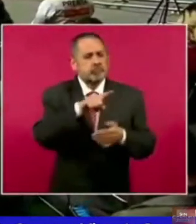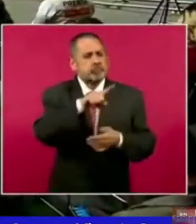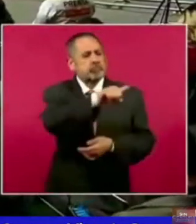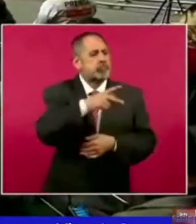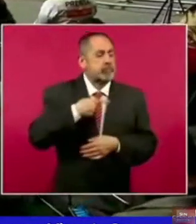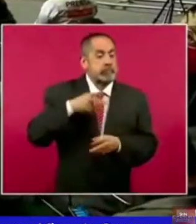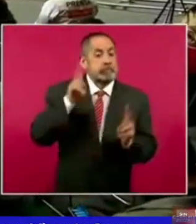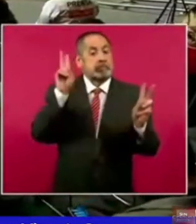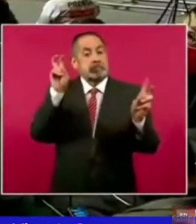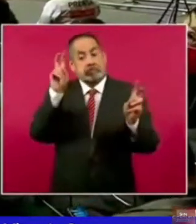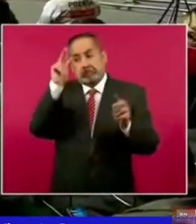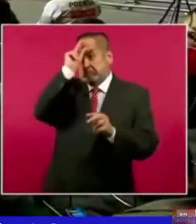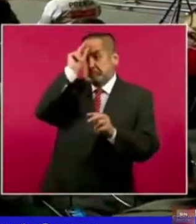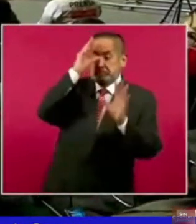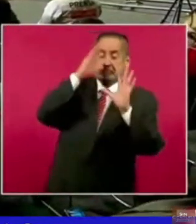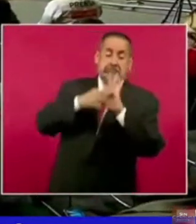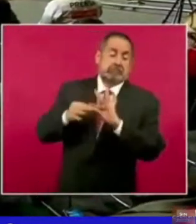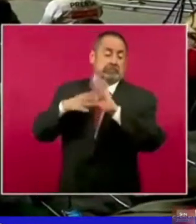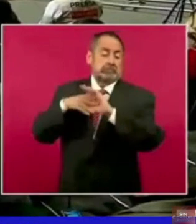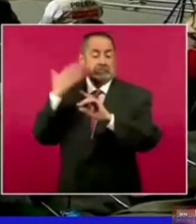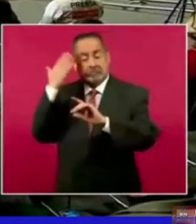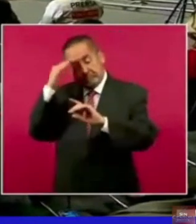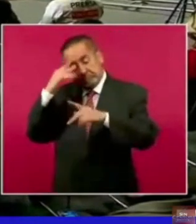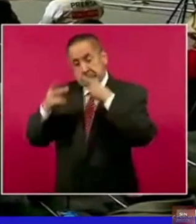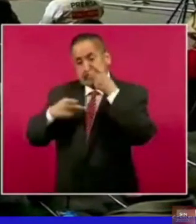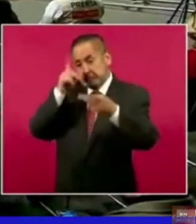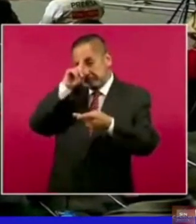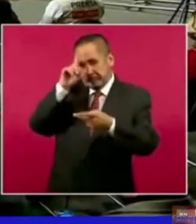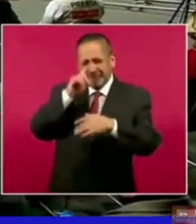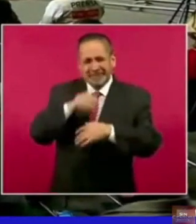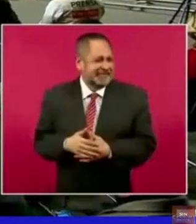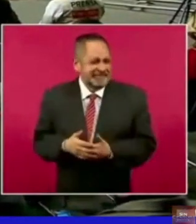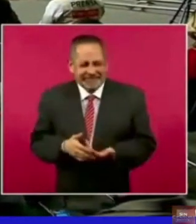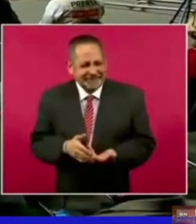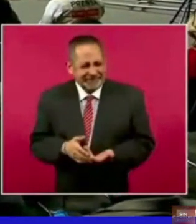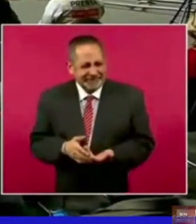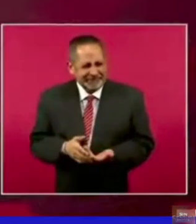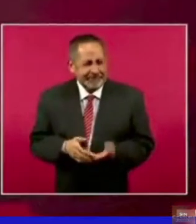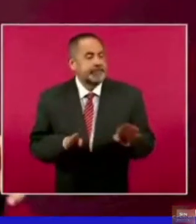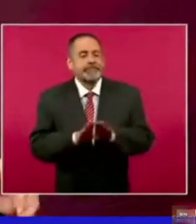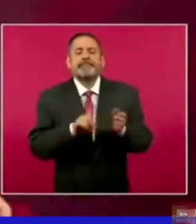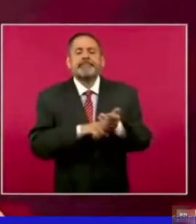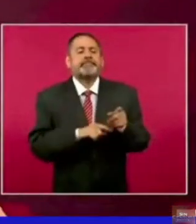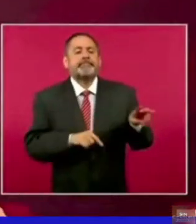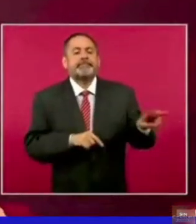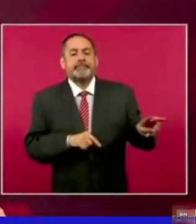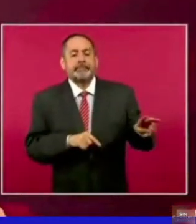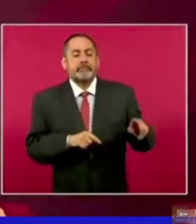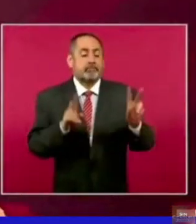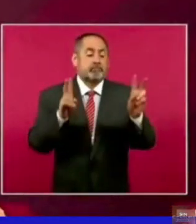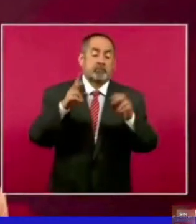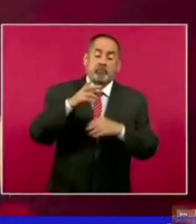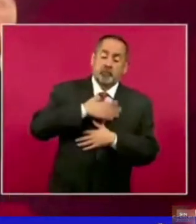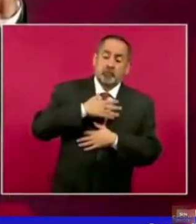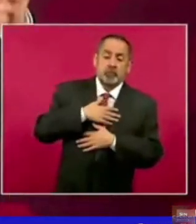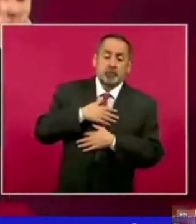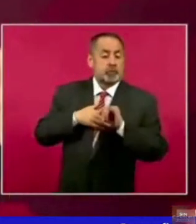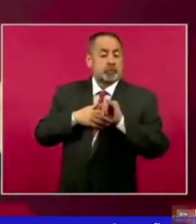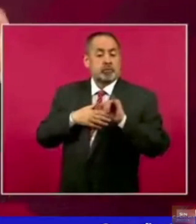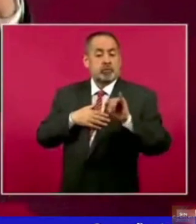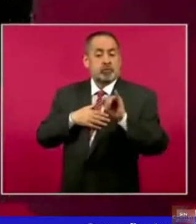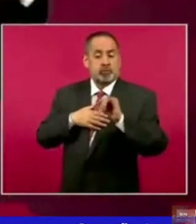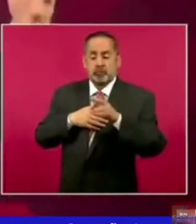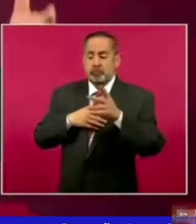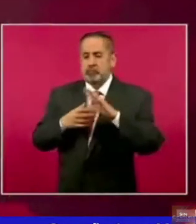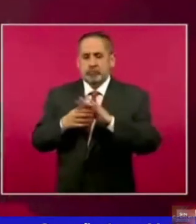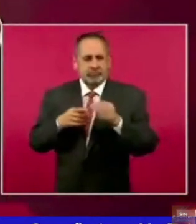intelectuales. No ven a unos supuestos intelectuales de izquierda protestando